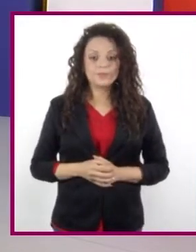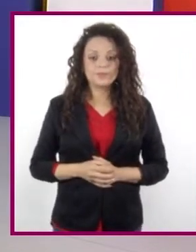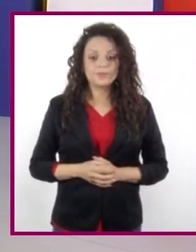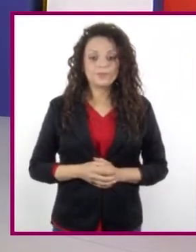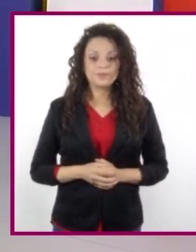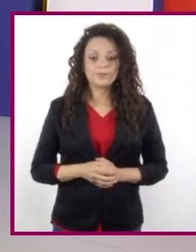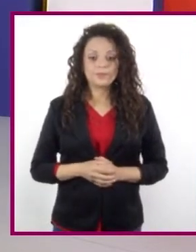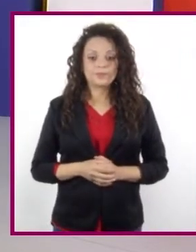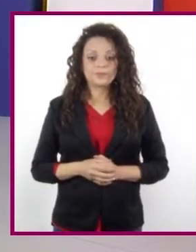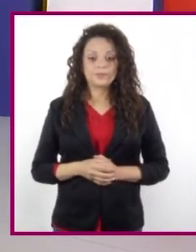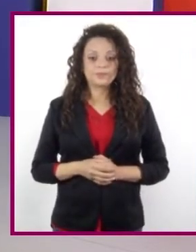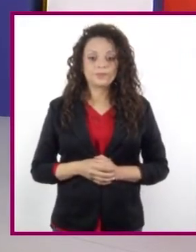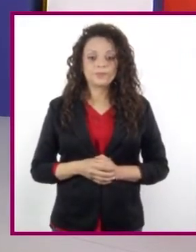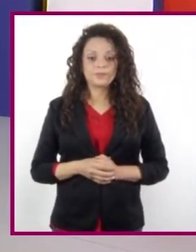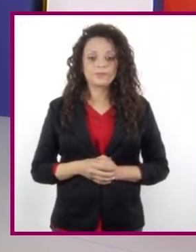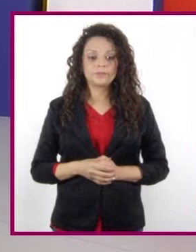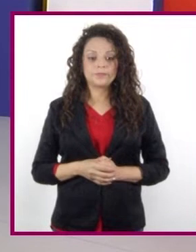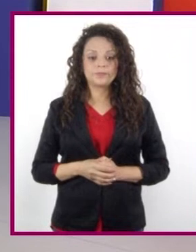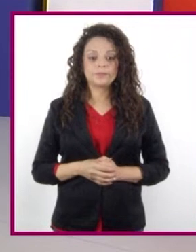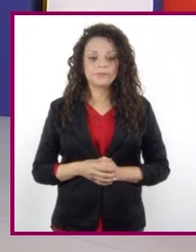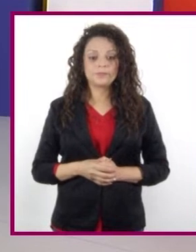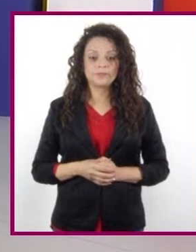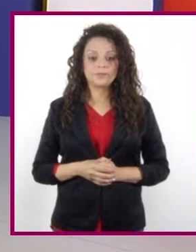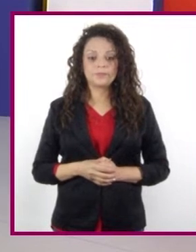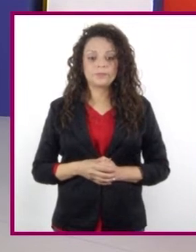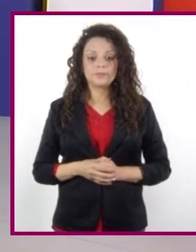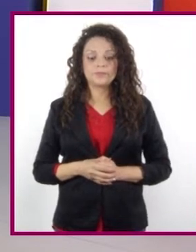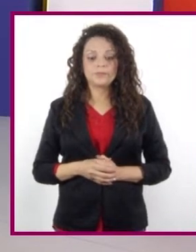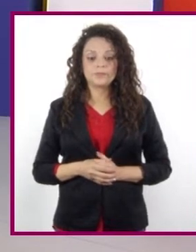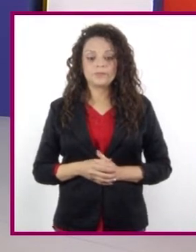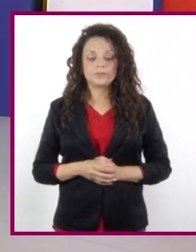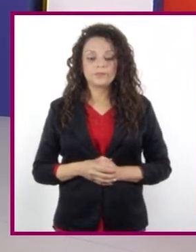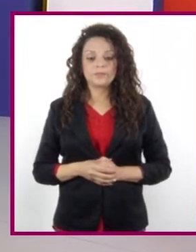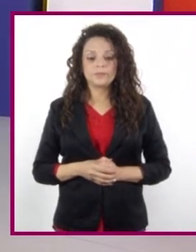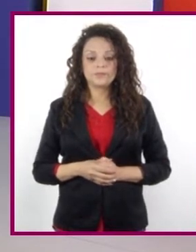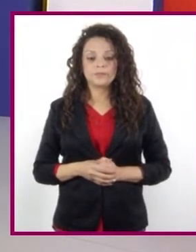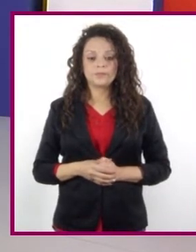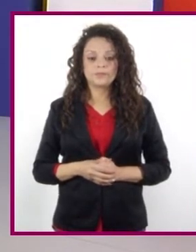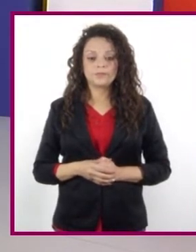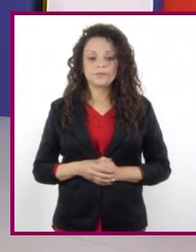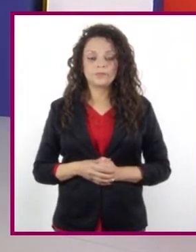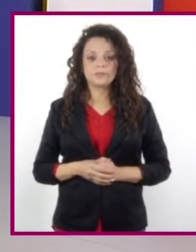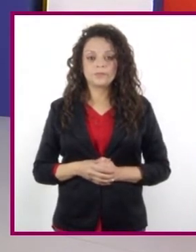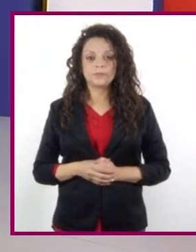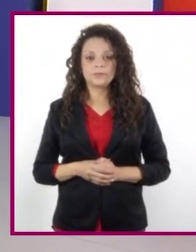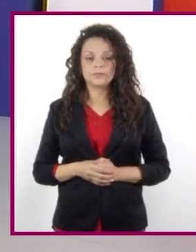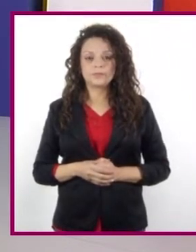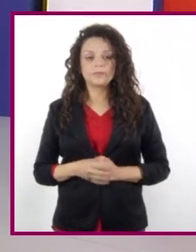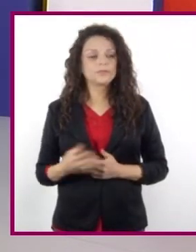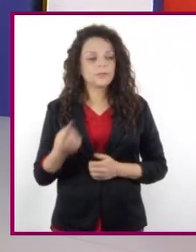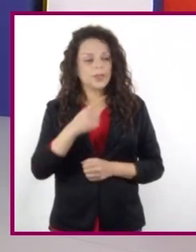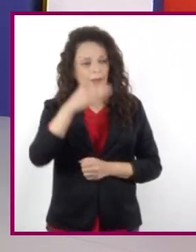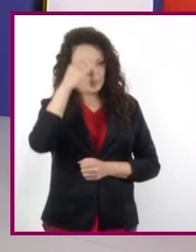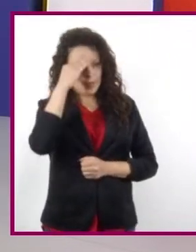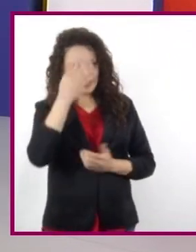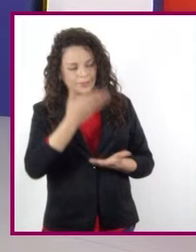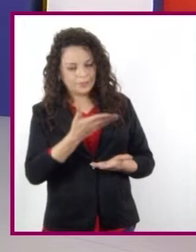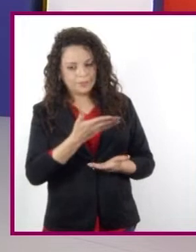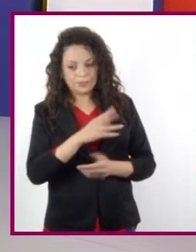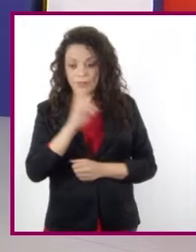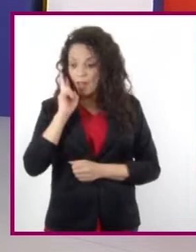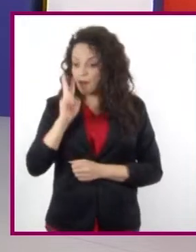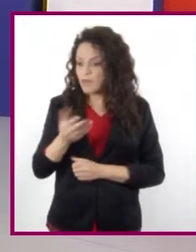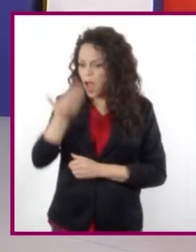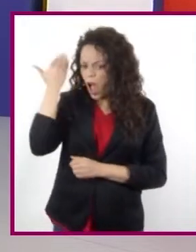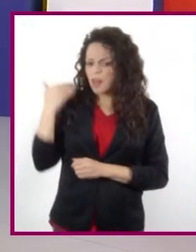¿Qué te parece, Quique? Si les damos a observar cómo fue antes